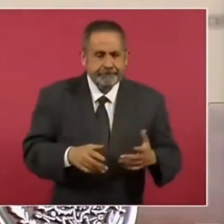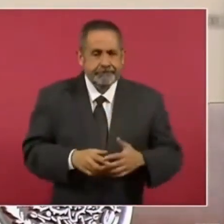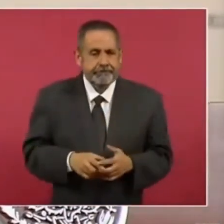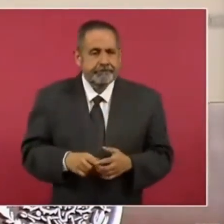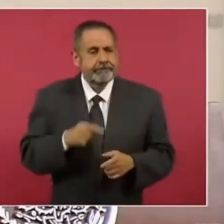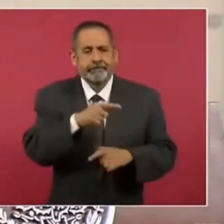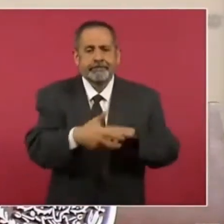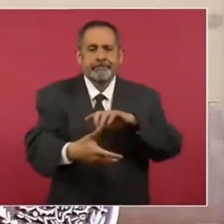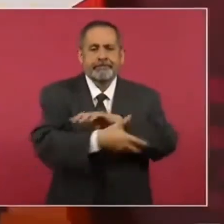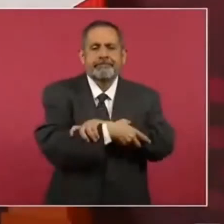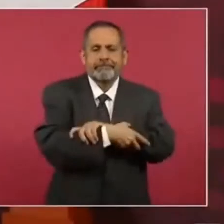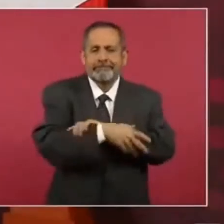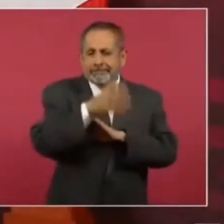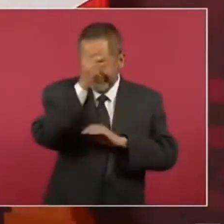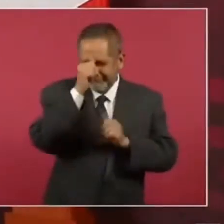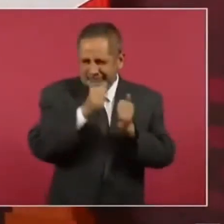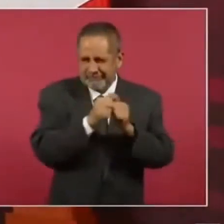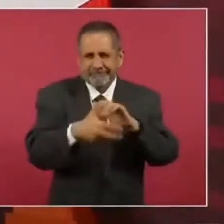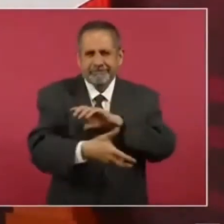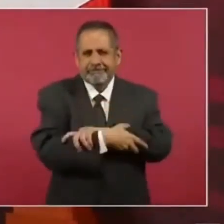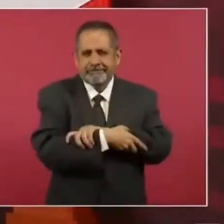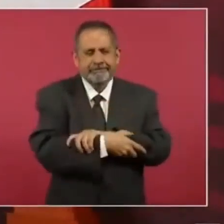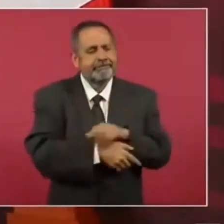el pacto